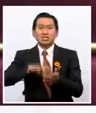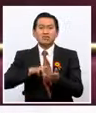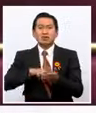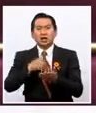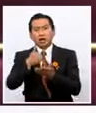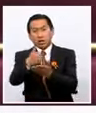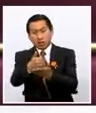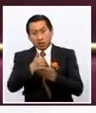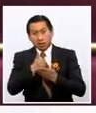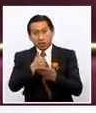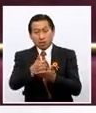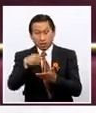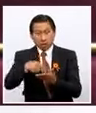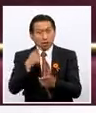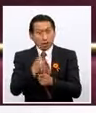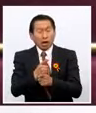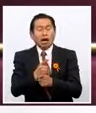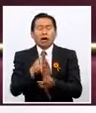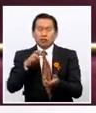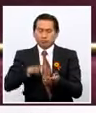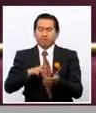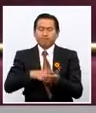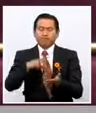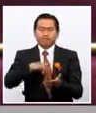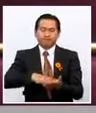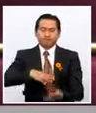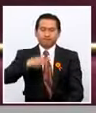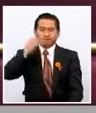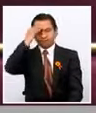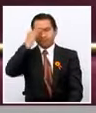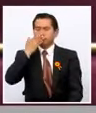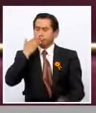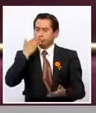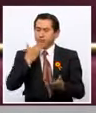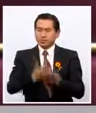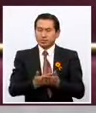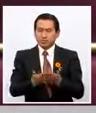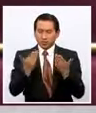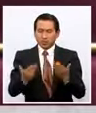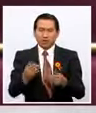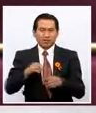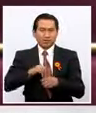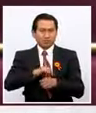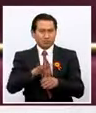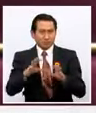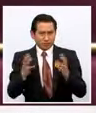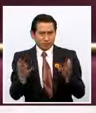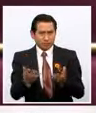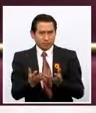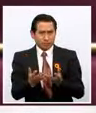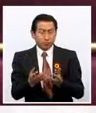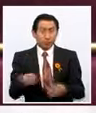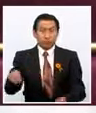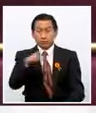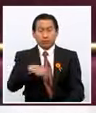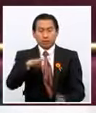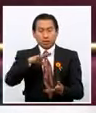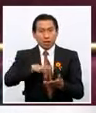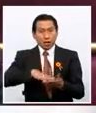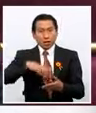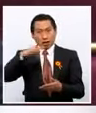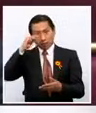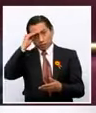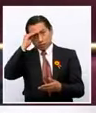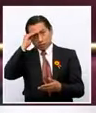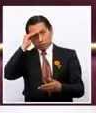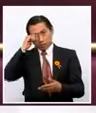a otros habremos aprendido una lección buena de la pandemia habremos aprendido cómo construir